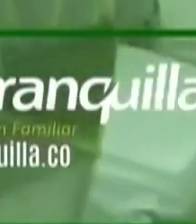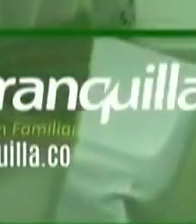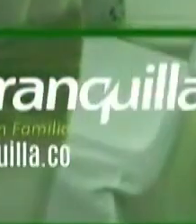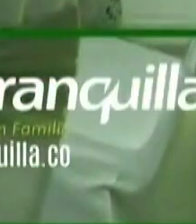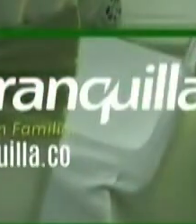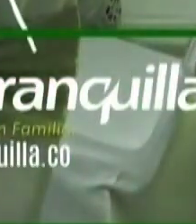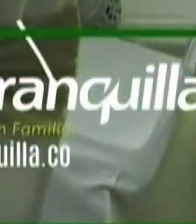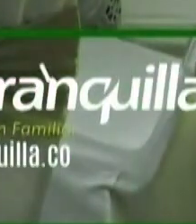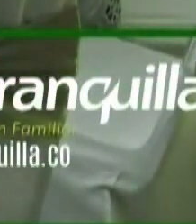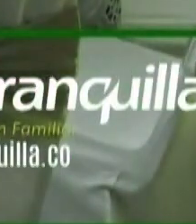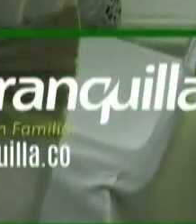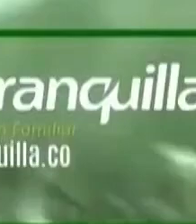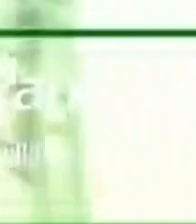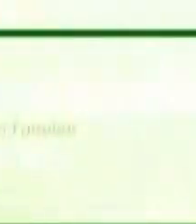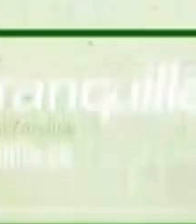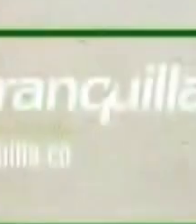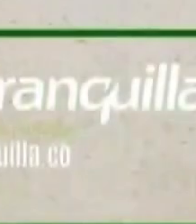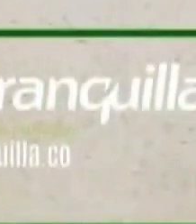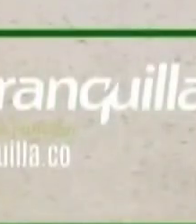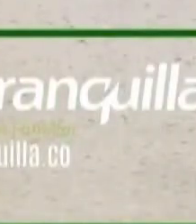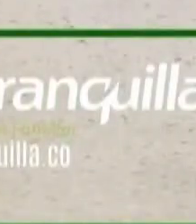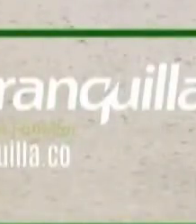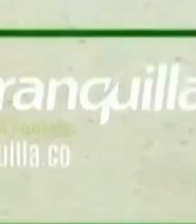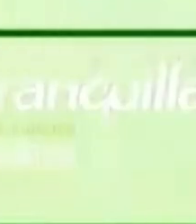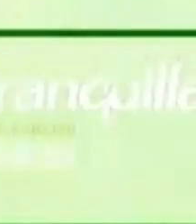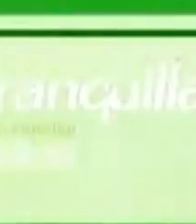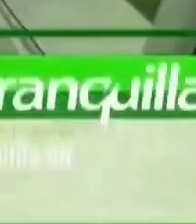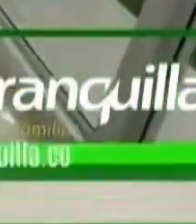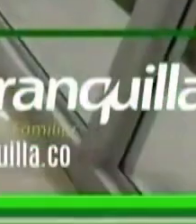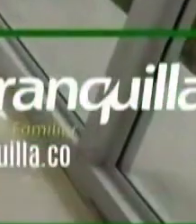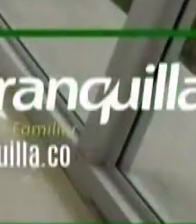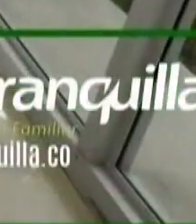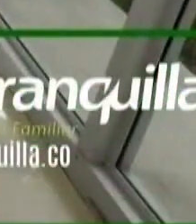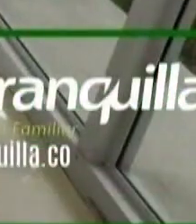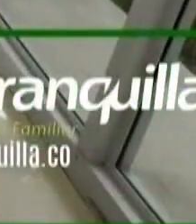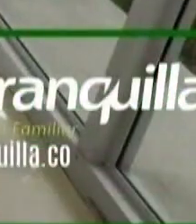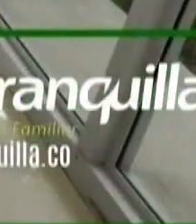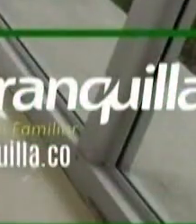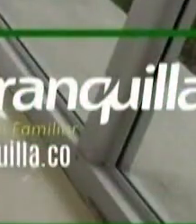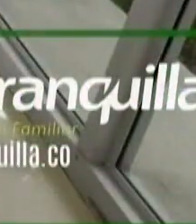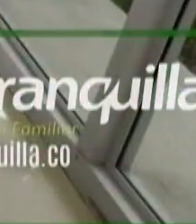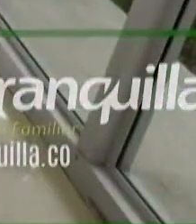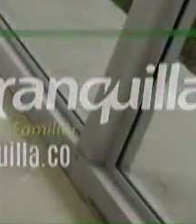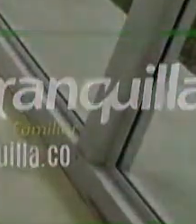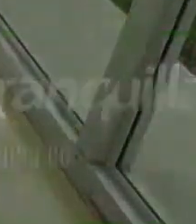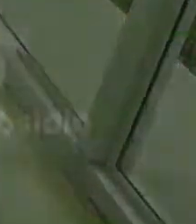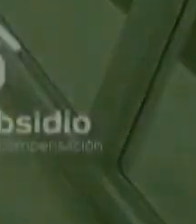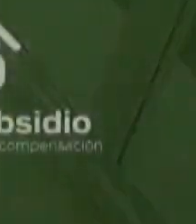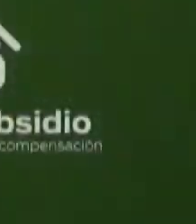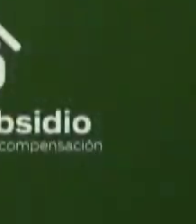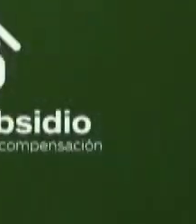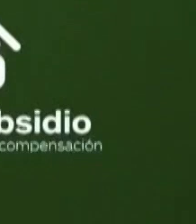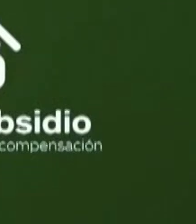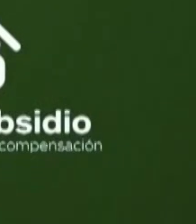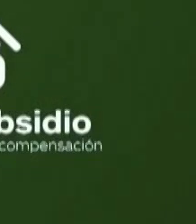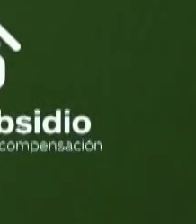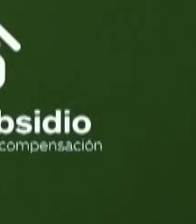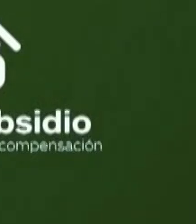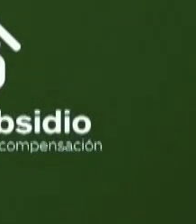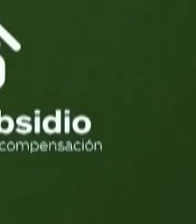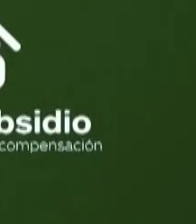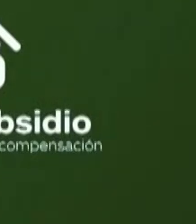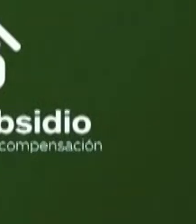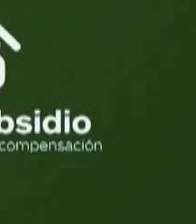Catering, decoración, animación, nuevos y modernos espacios para una celebración inolvidable. Eventos Con Barranquilla, más cerca de